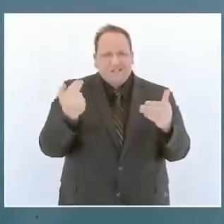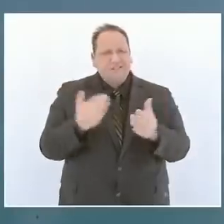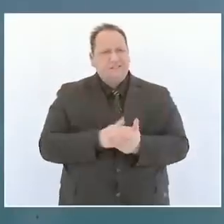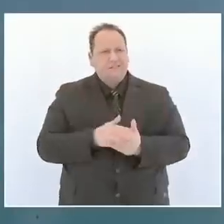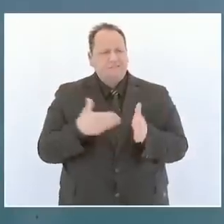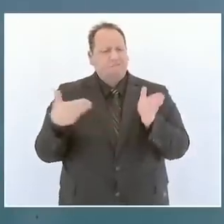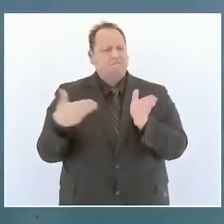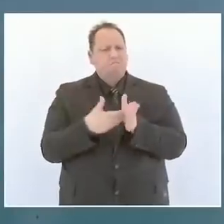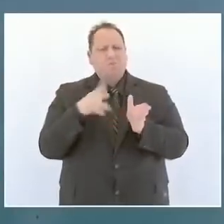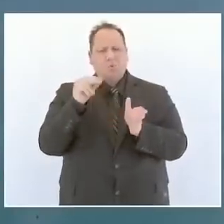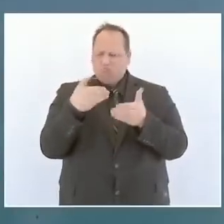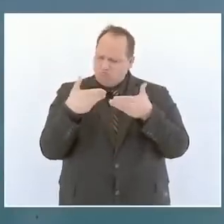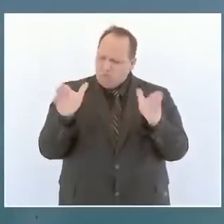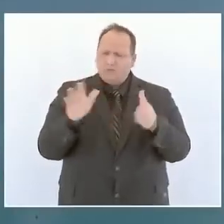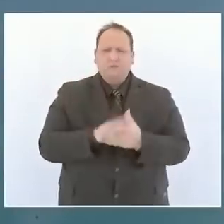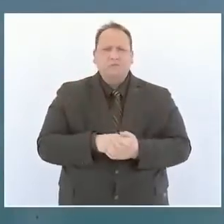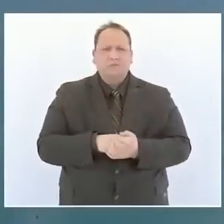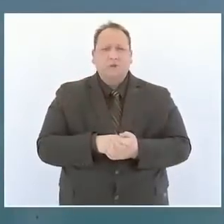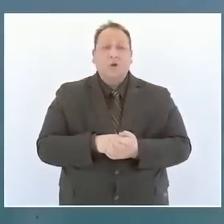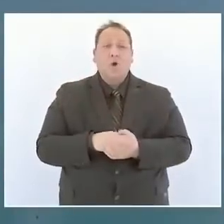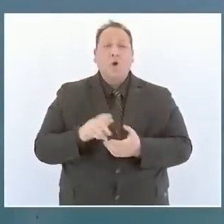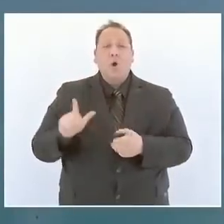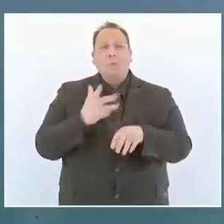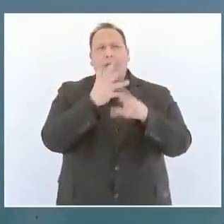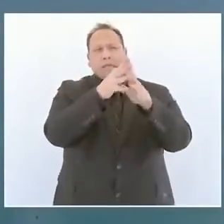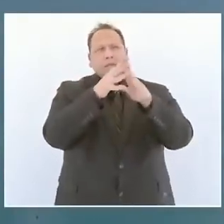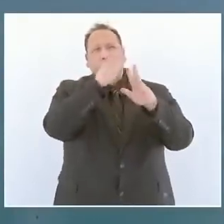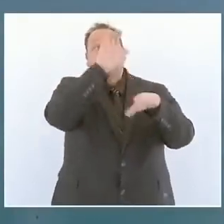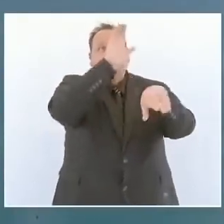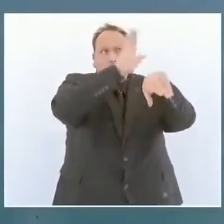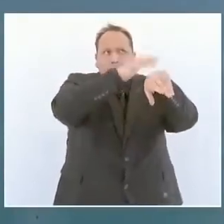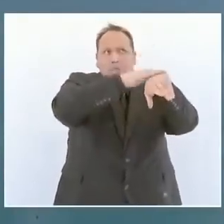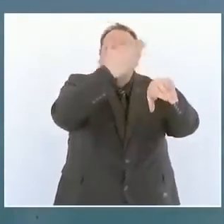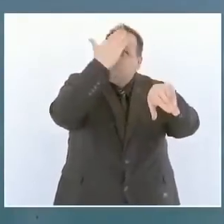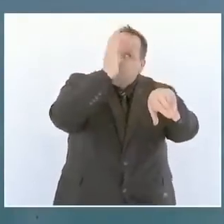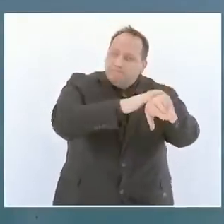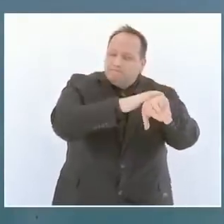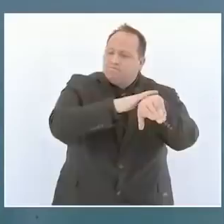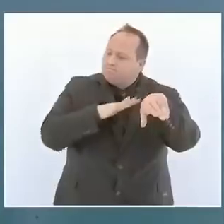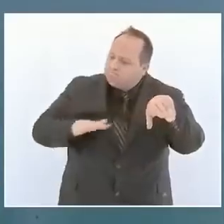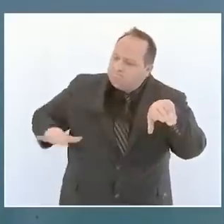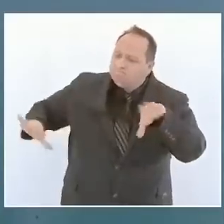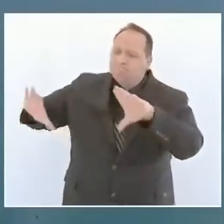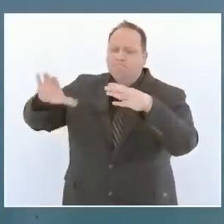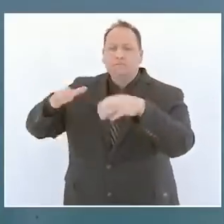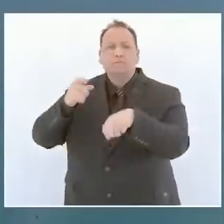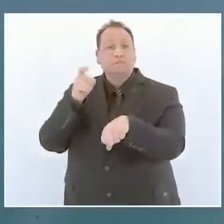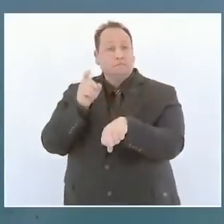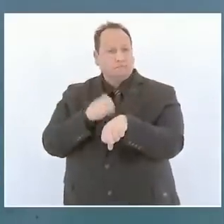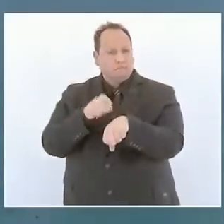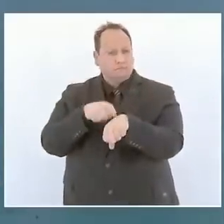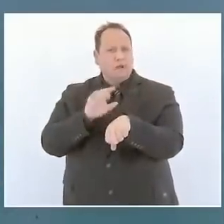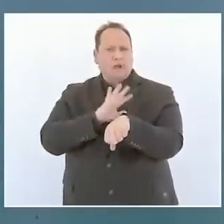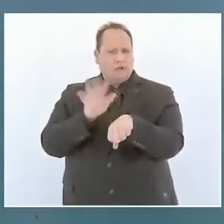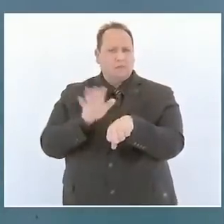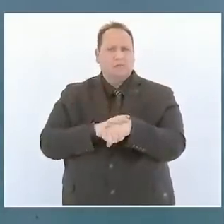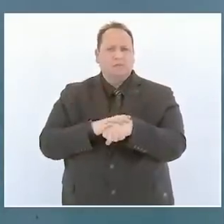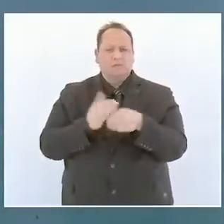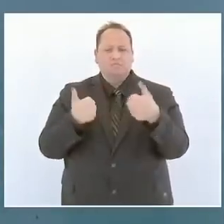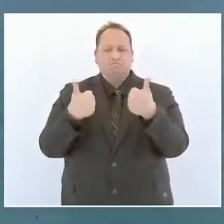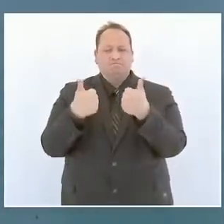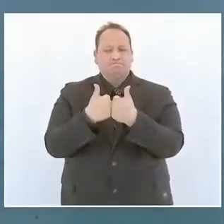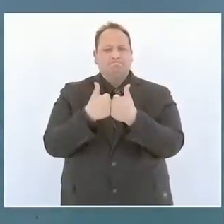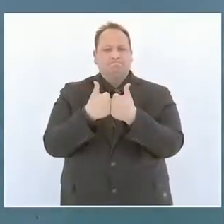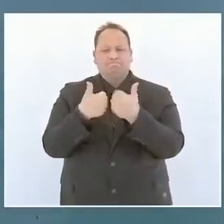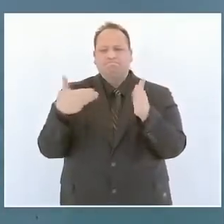y convencer al gobierno de Estados Unidos de que ya es tiempo de que se